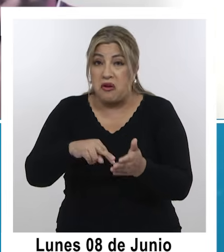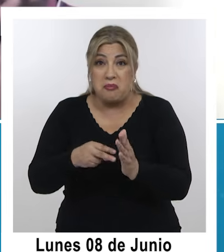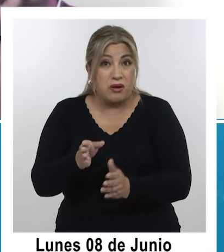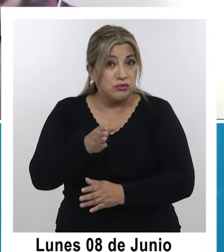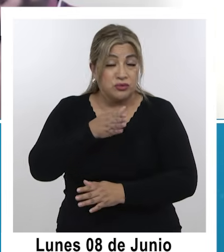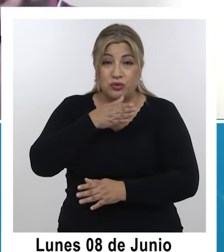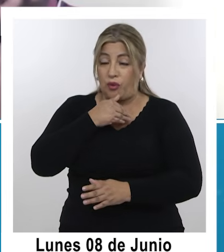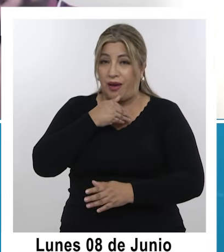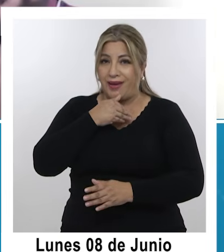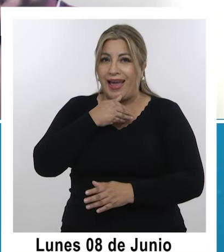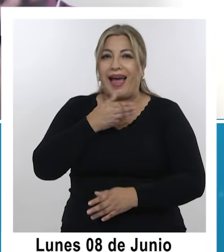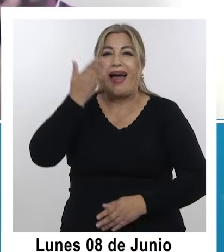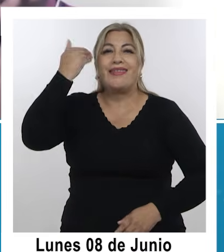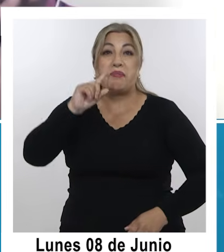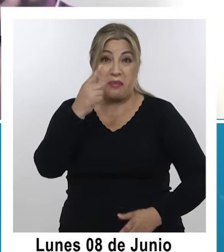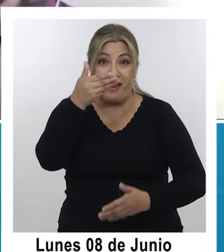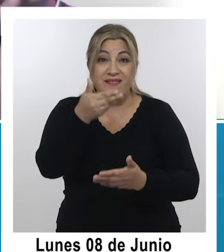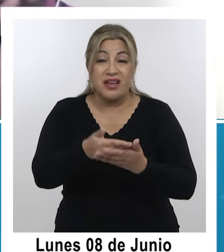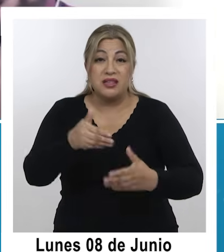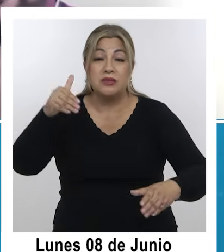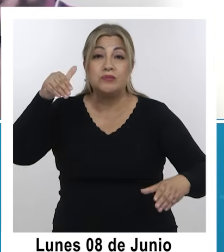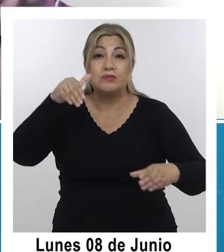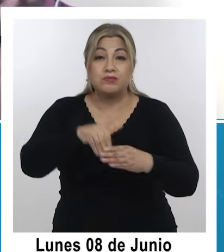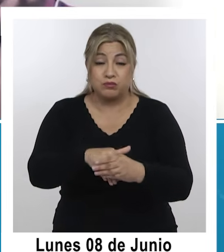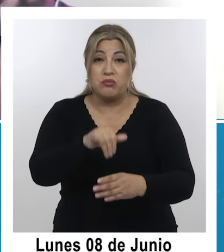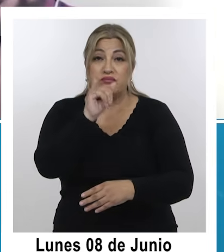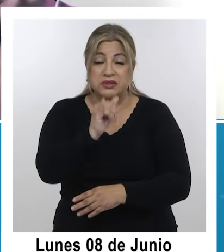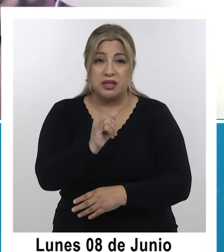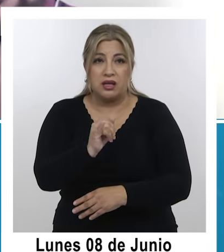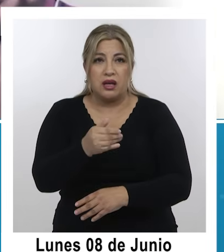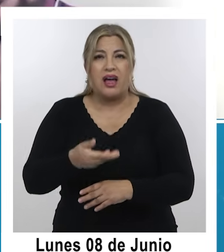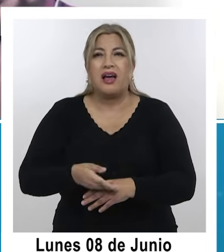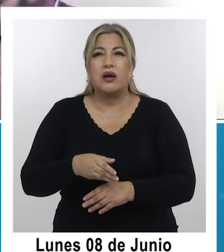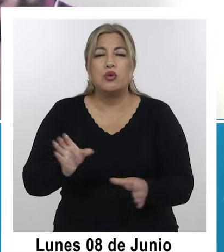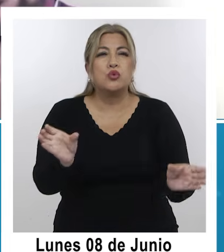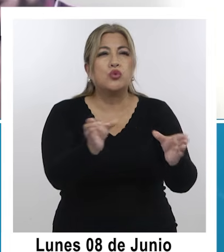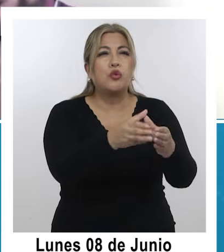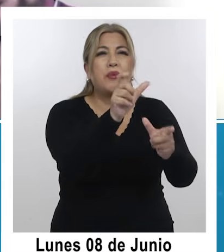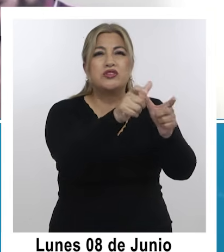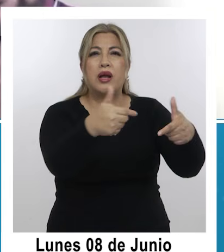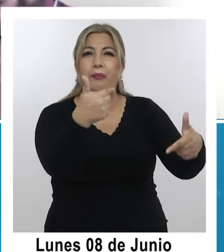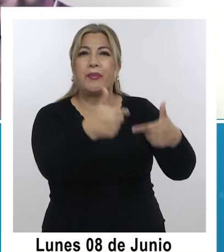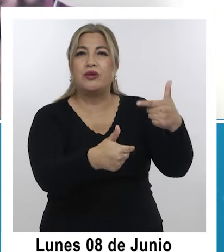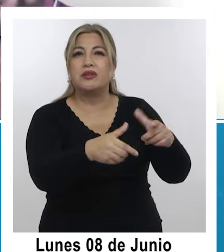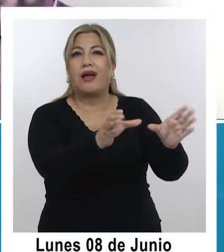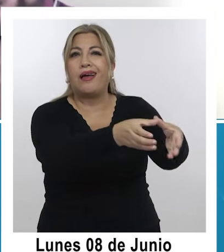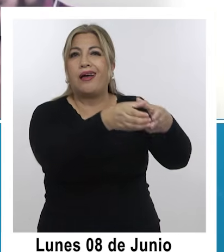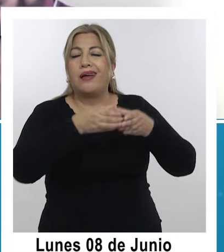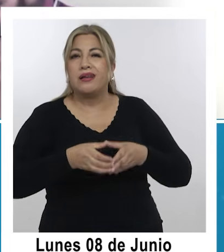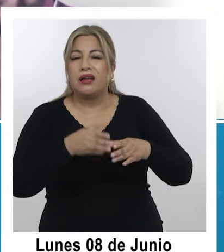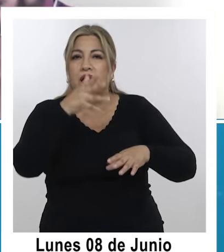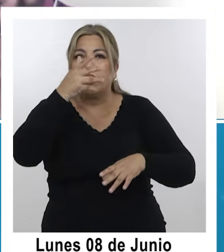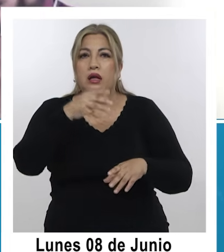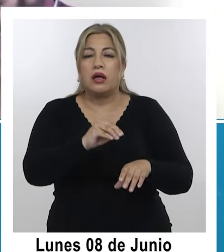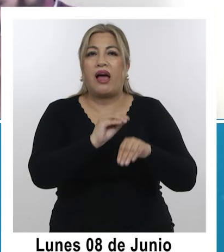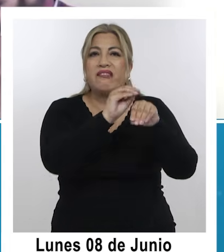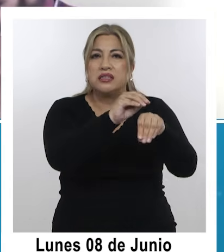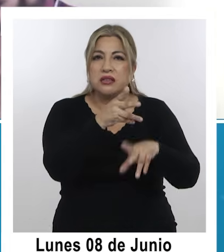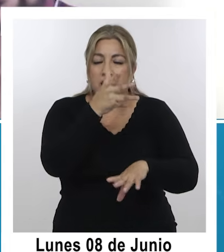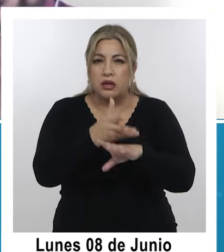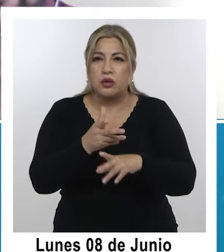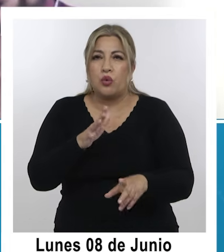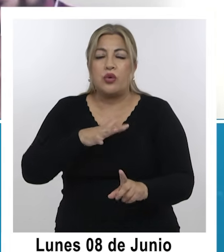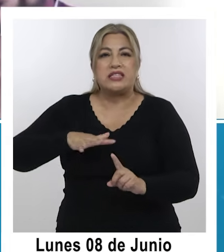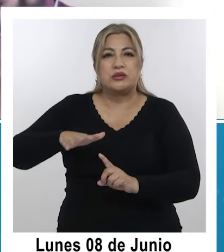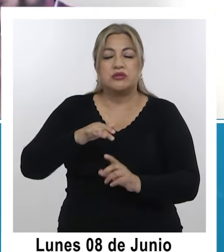primera vuelta que llamaron a un grupo político a denominar que había una situación